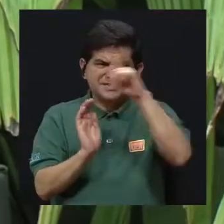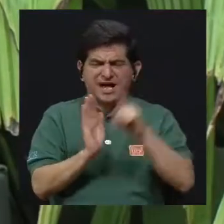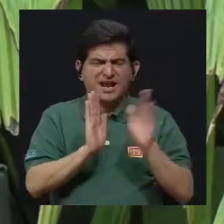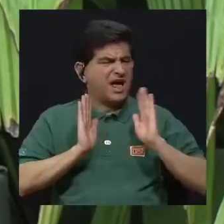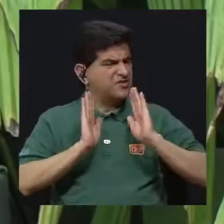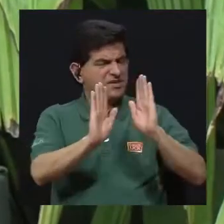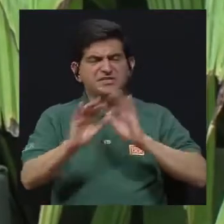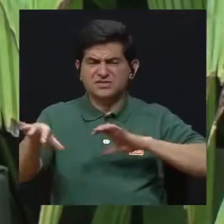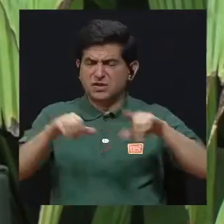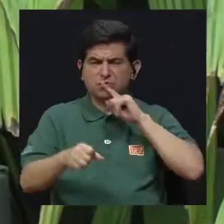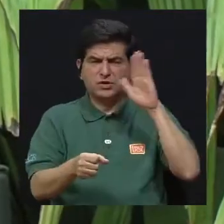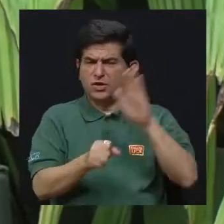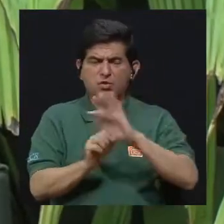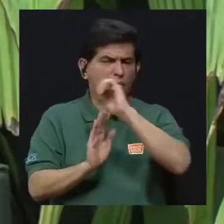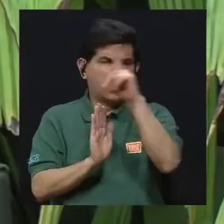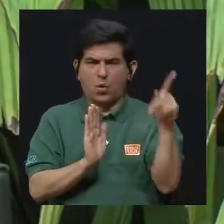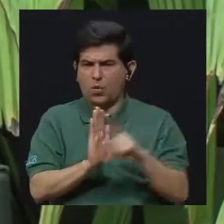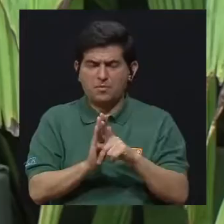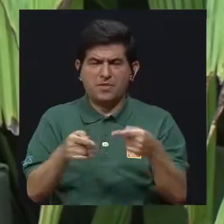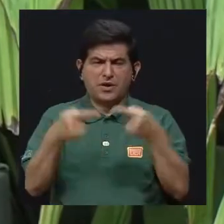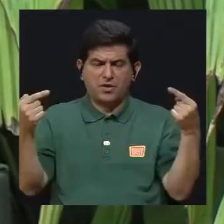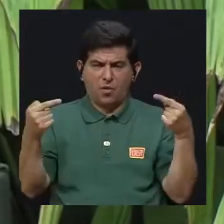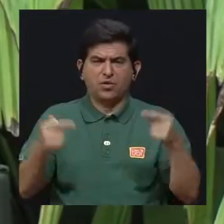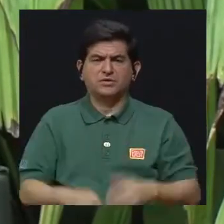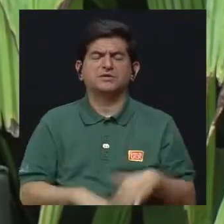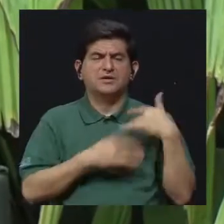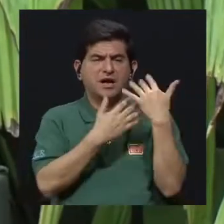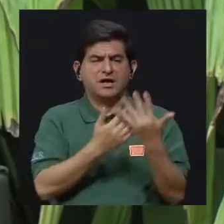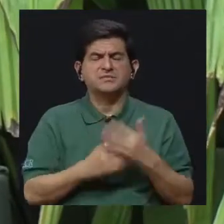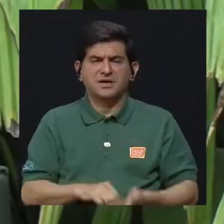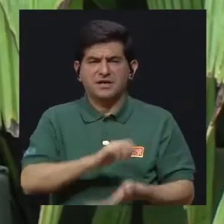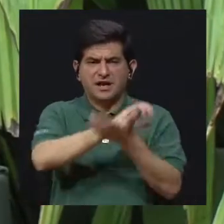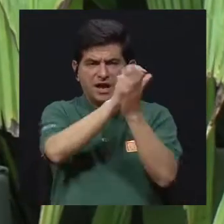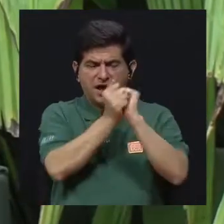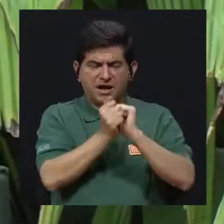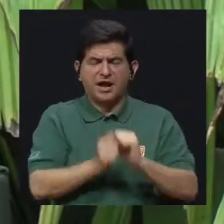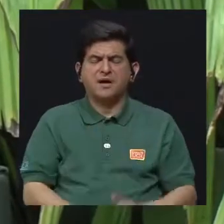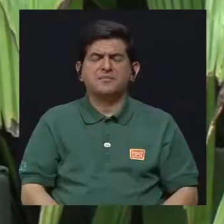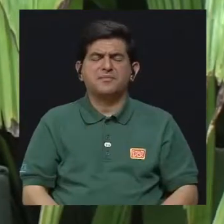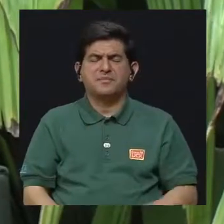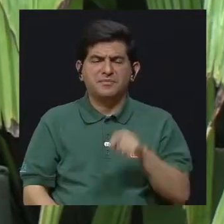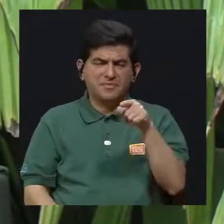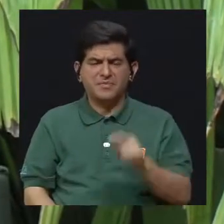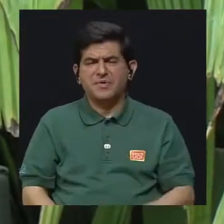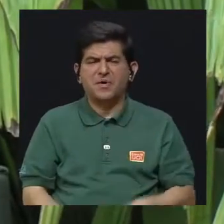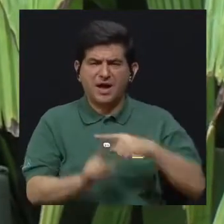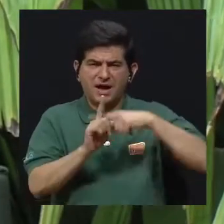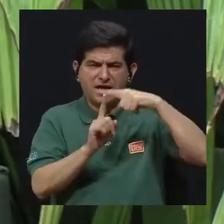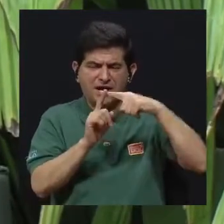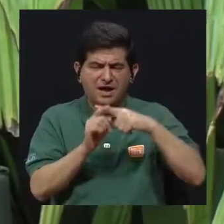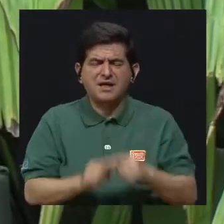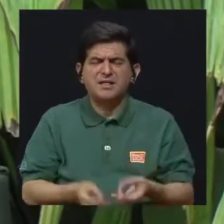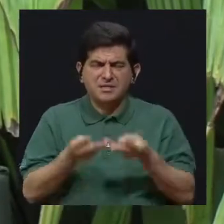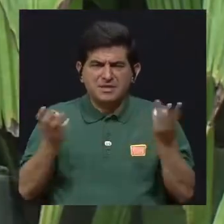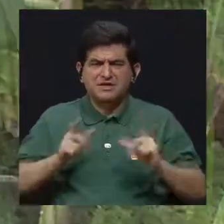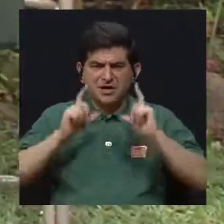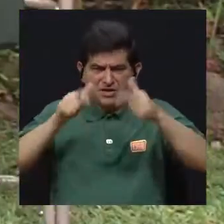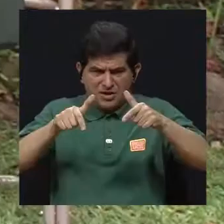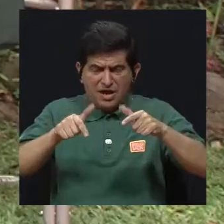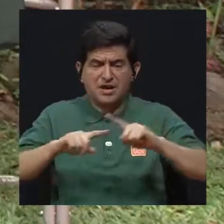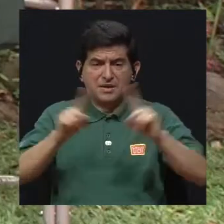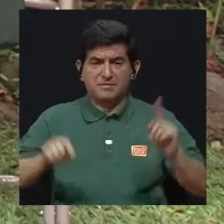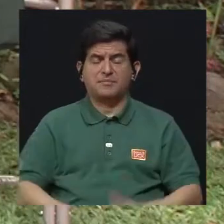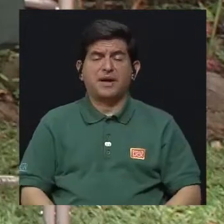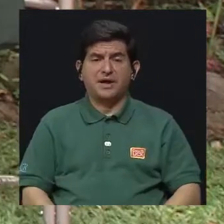Cuarta rechazó la acción de inconstitucionalidad contra la moratoria a la transformación térmica de residuos, pero casi al mismo tiempo